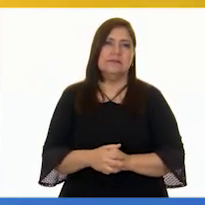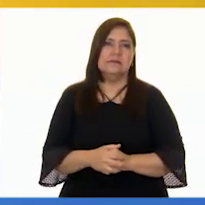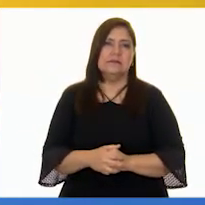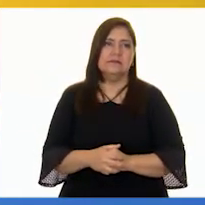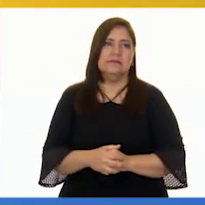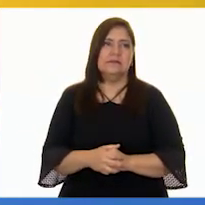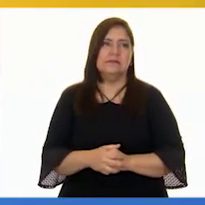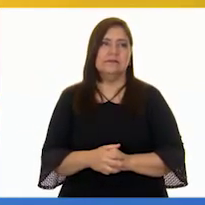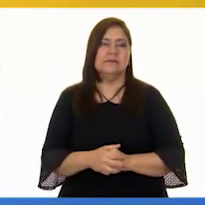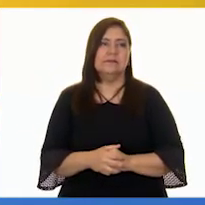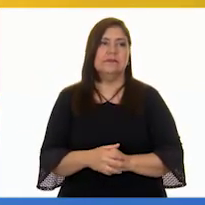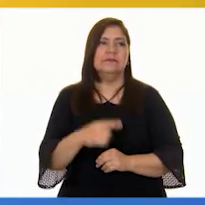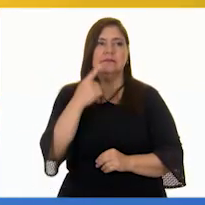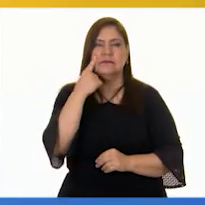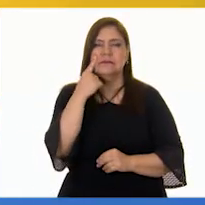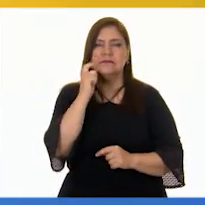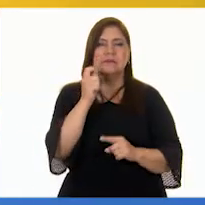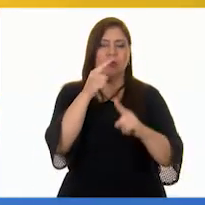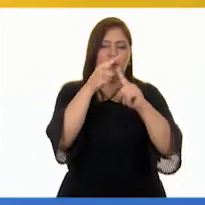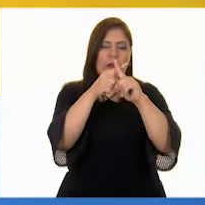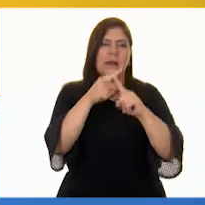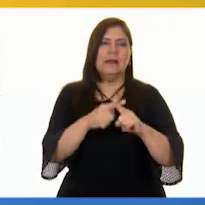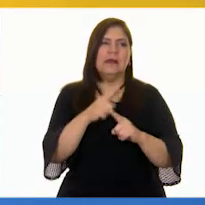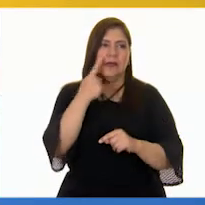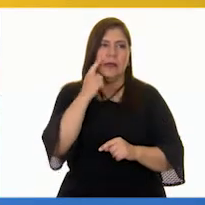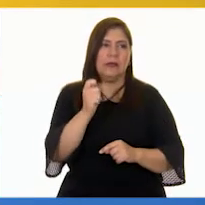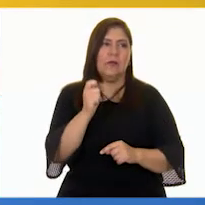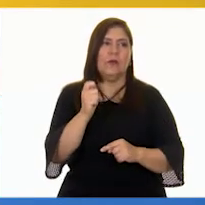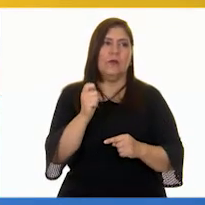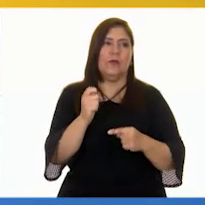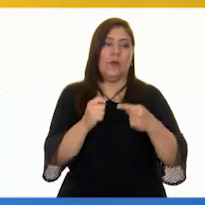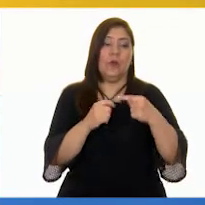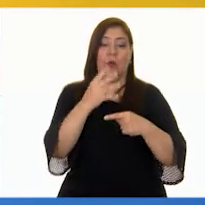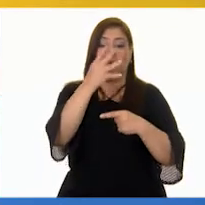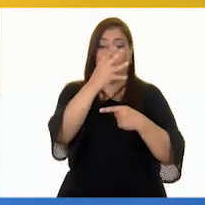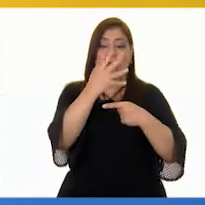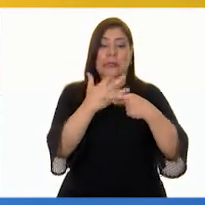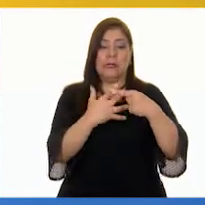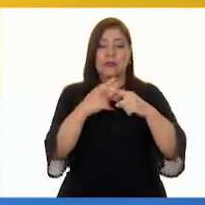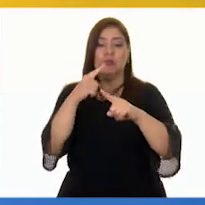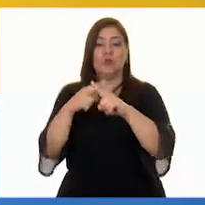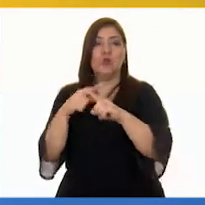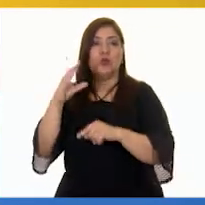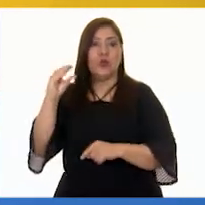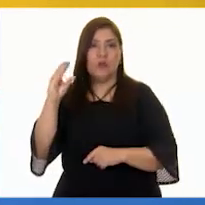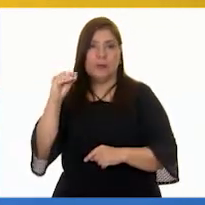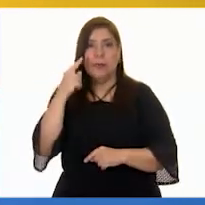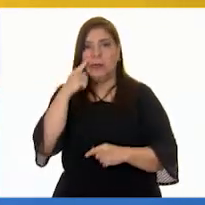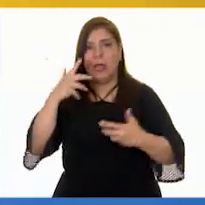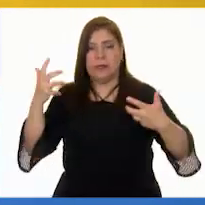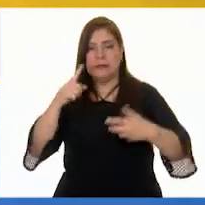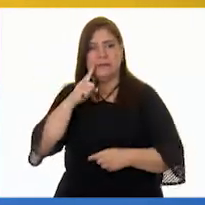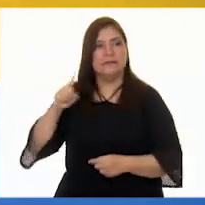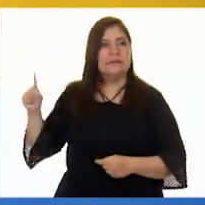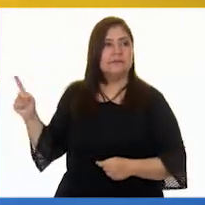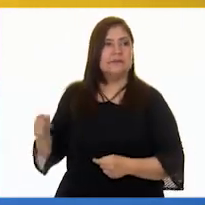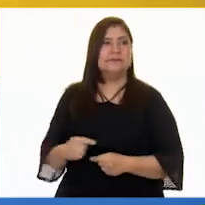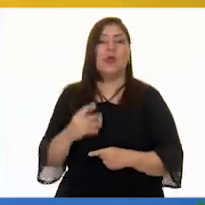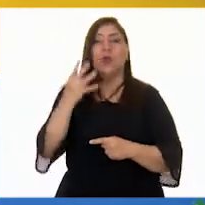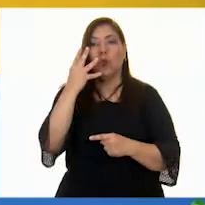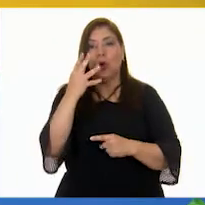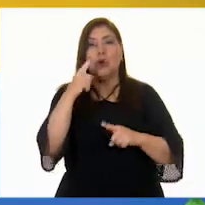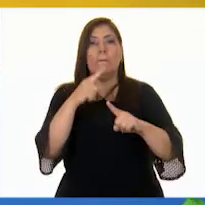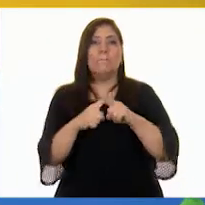visto, que multiplicar 4/5 por 90. Y entonces hacemos nuestra multiplicación. 4